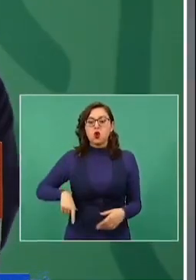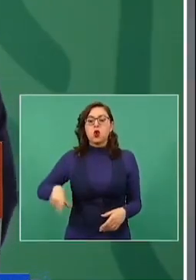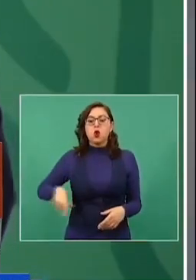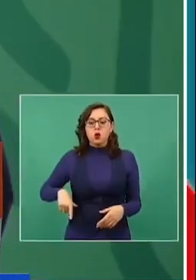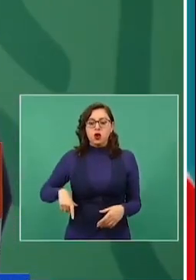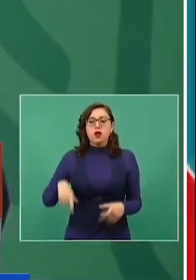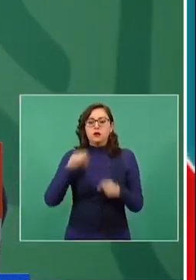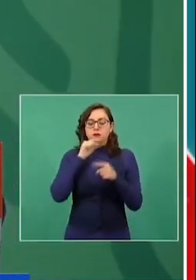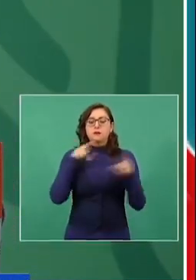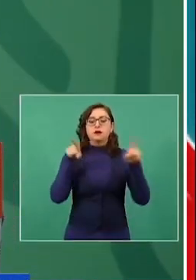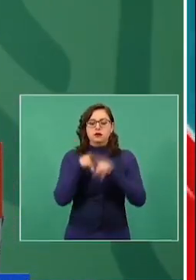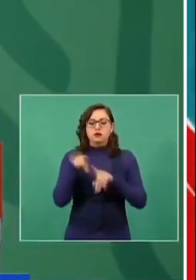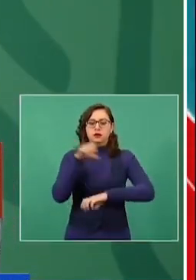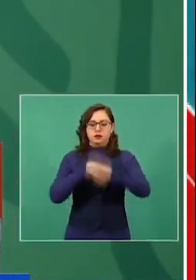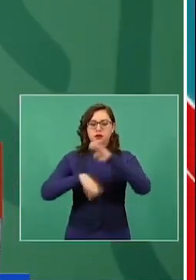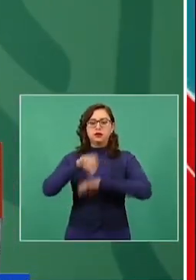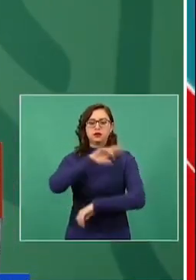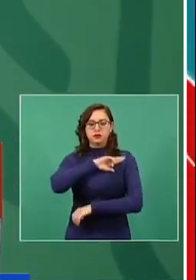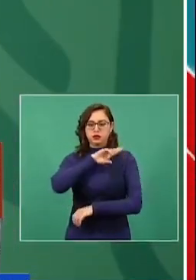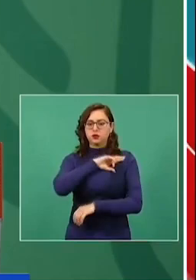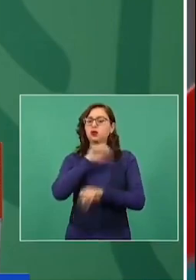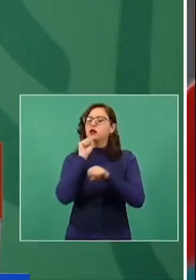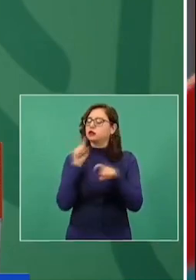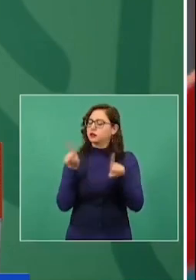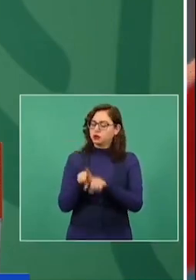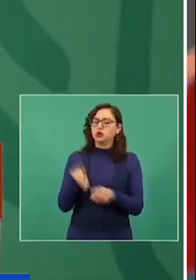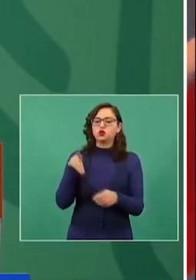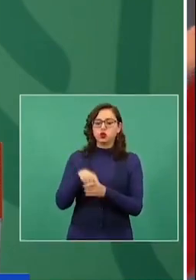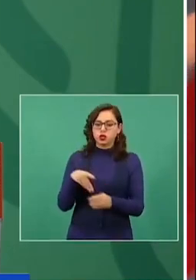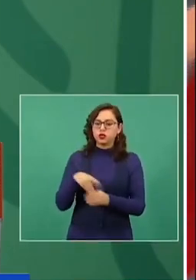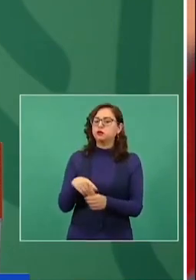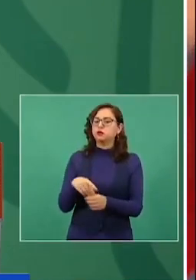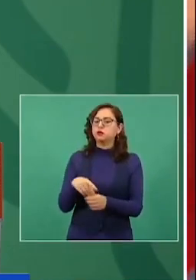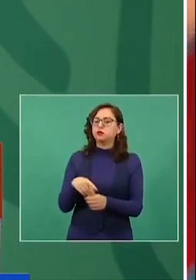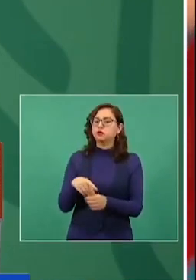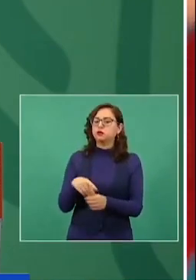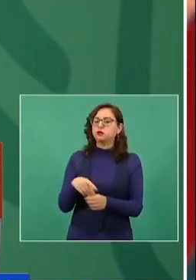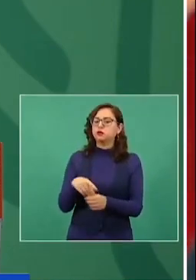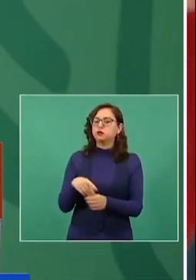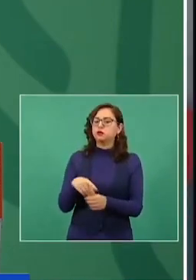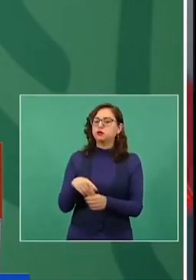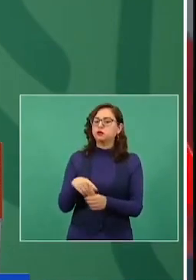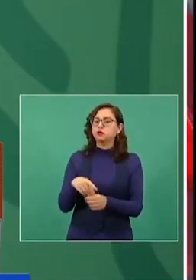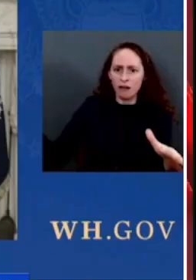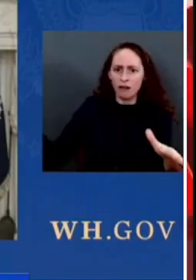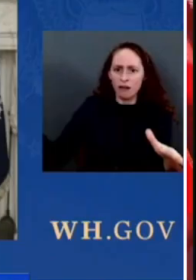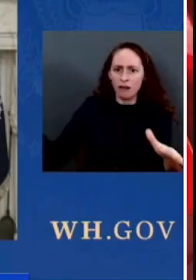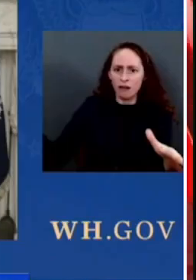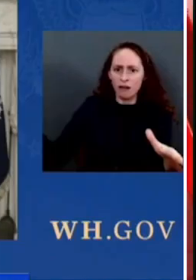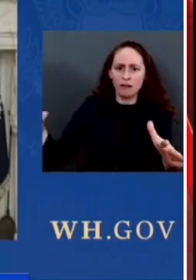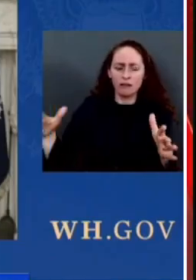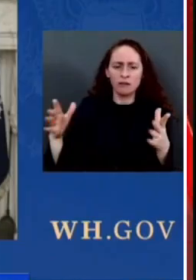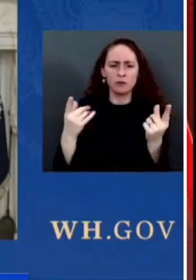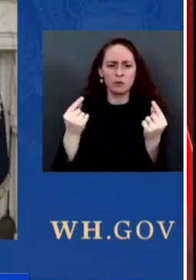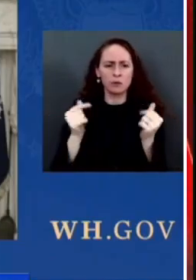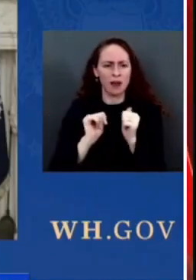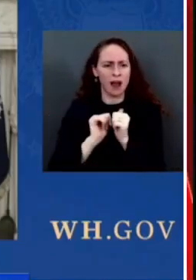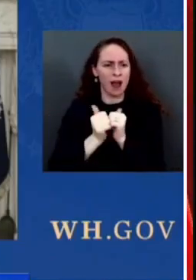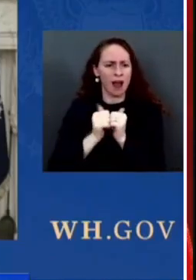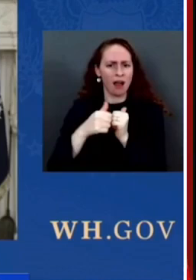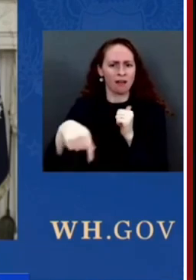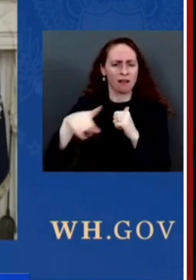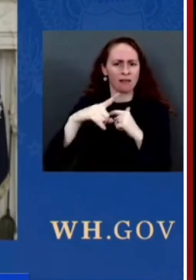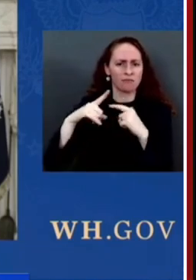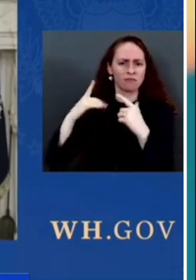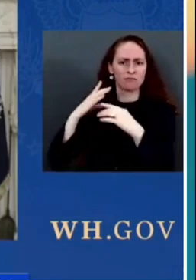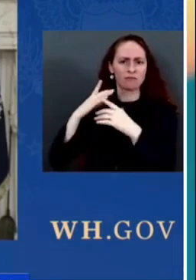de frenar el aumento de la variante Omicron en la Unión Americana, como ya le señalaba, más del 70% de los